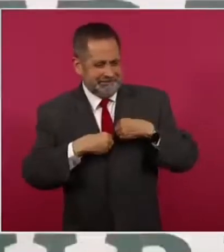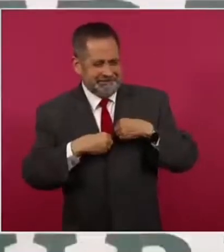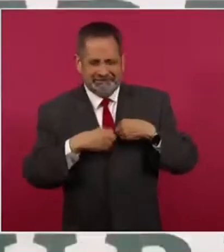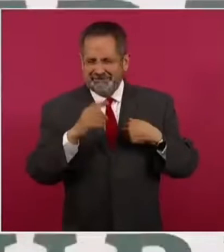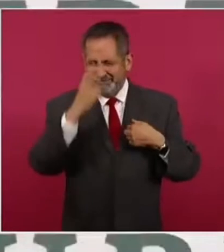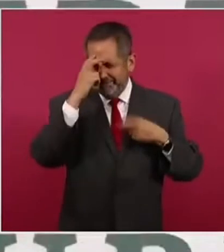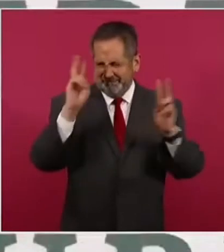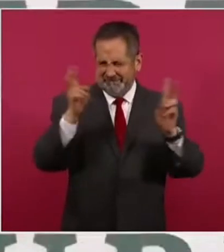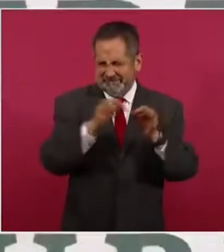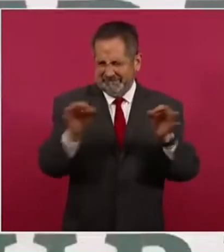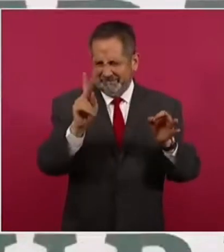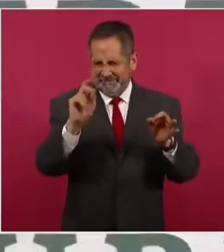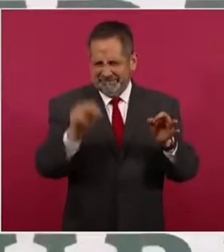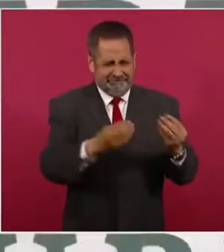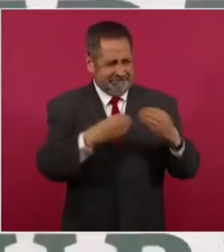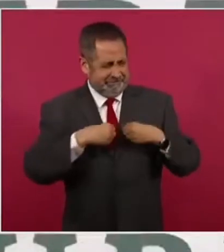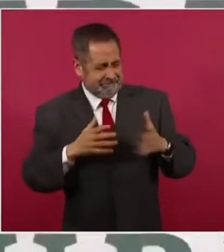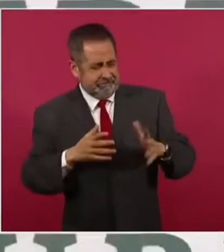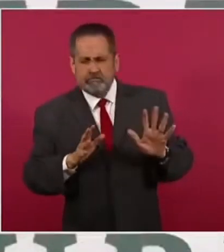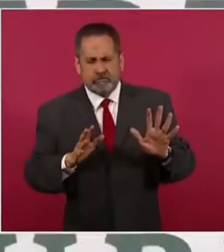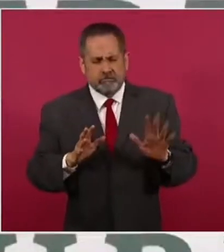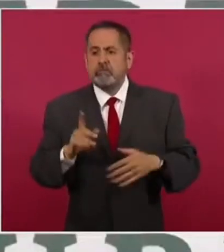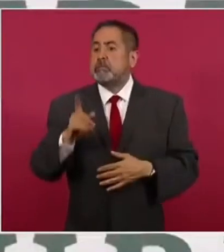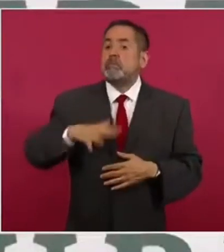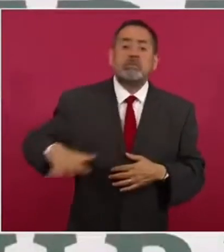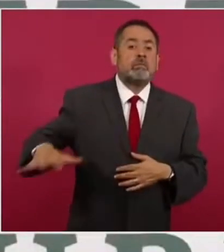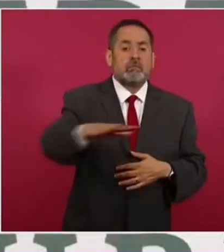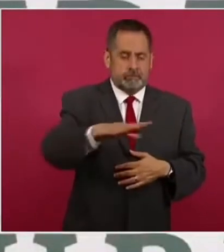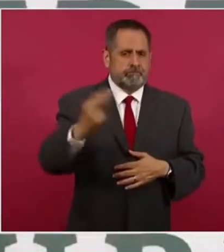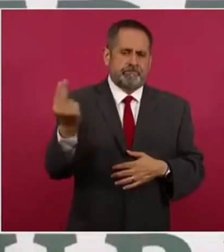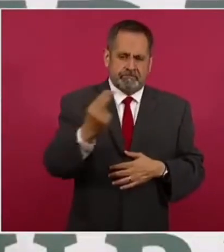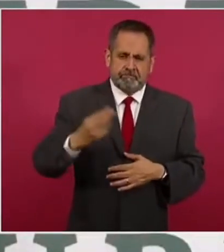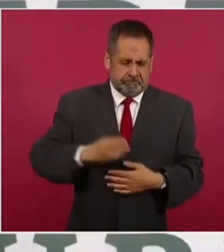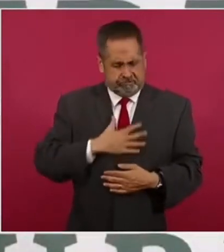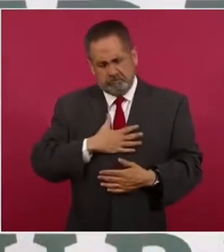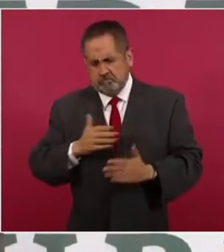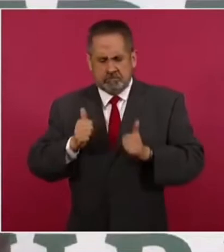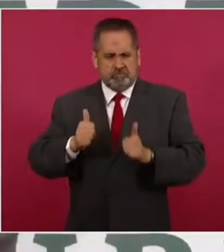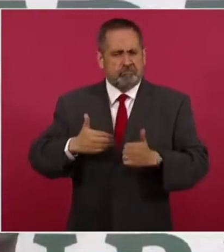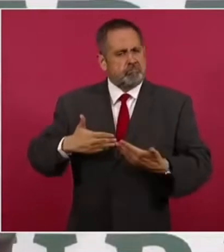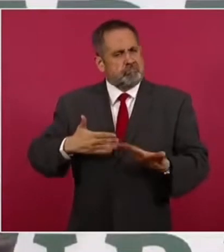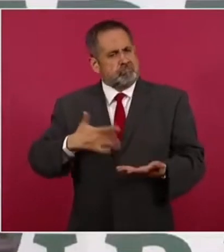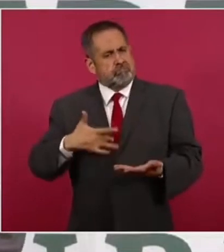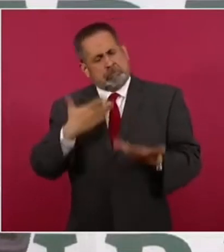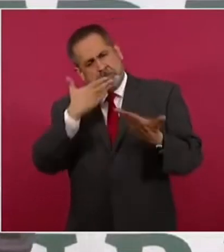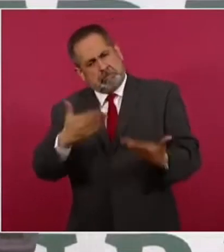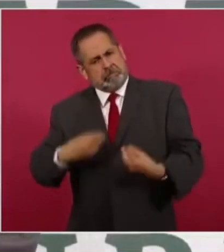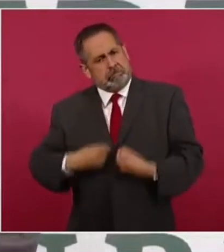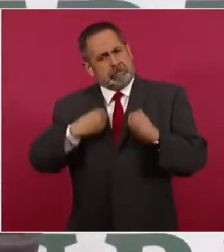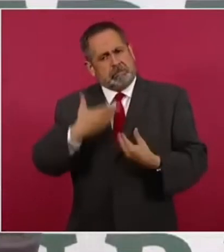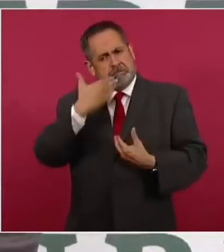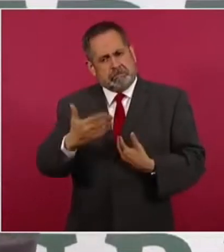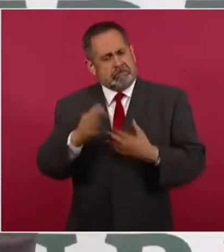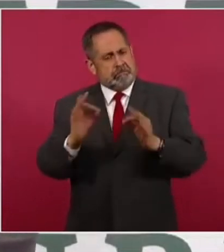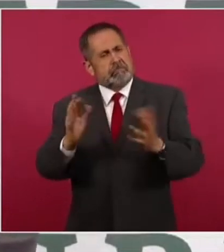seres humanos necesitan bienestar, todos necesitamos vivir bien. Nadie